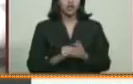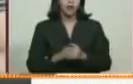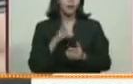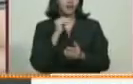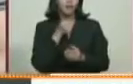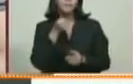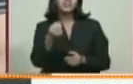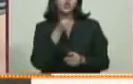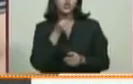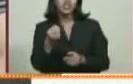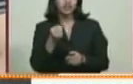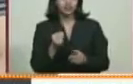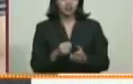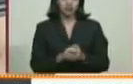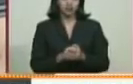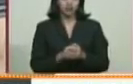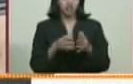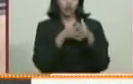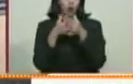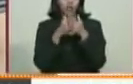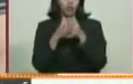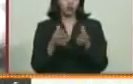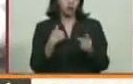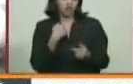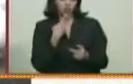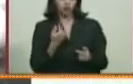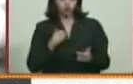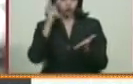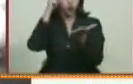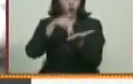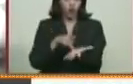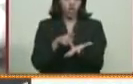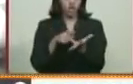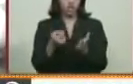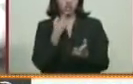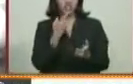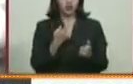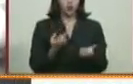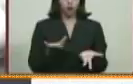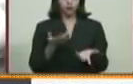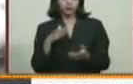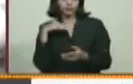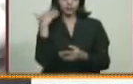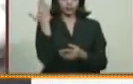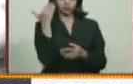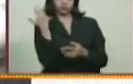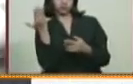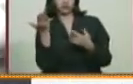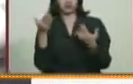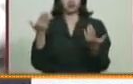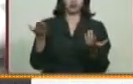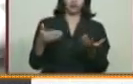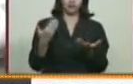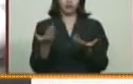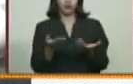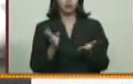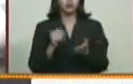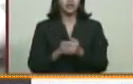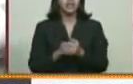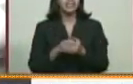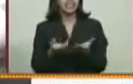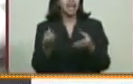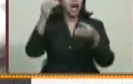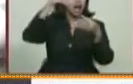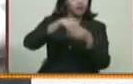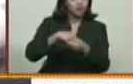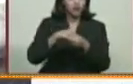dijo que él se reunió. Sí, claro. Y que él estuvo. Con desparpajo y hasta con un tono de sorna respecto al hecho ocurrido e implicó. Pero más